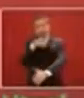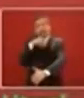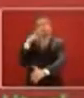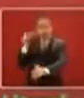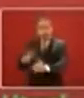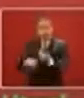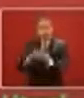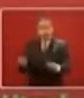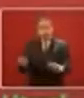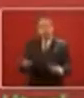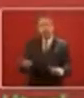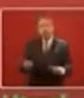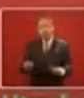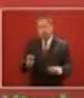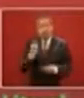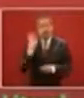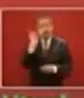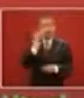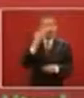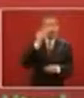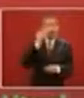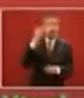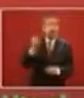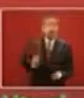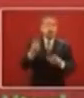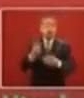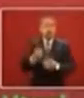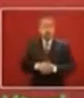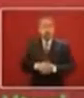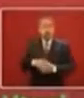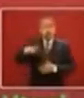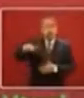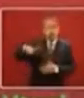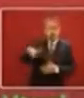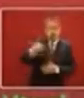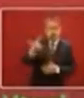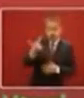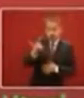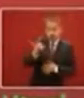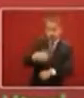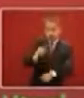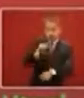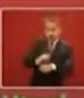por hoy, es el más conocido o el que tiene los mayores reflectores. Pero yo insisto en que...